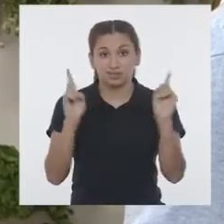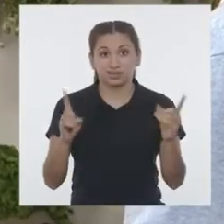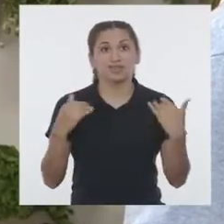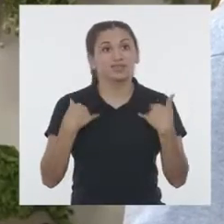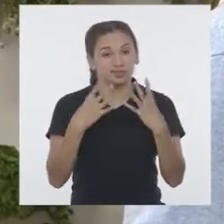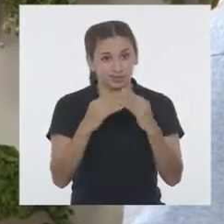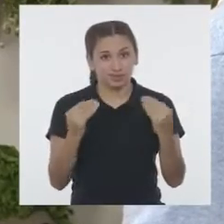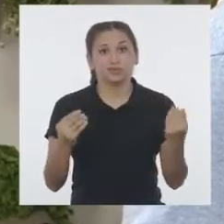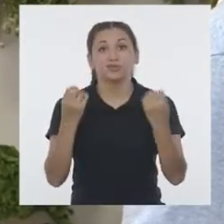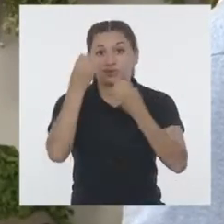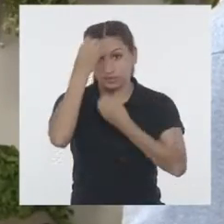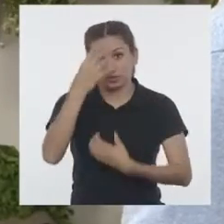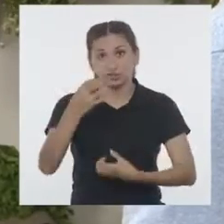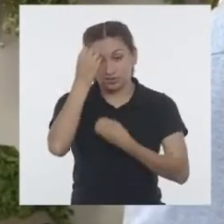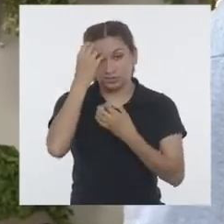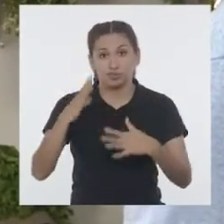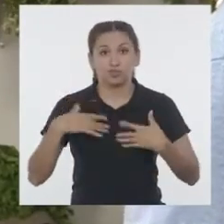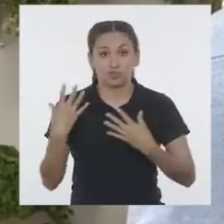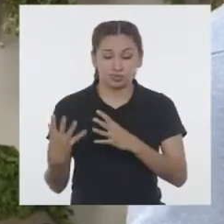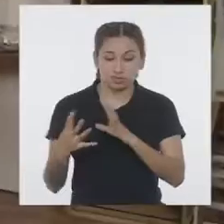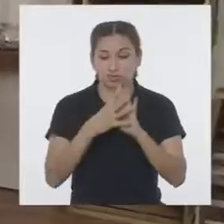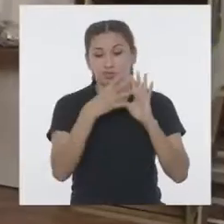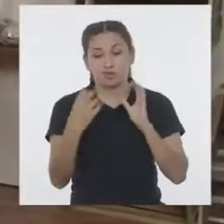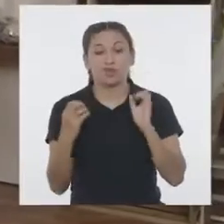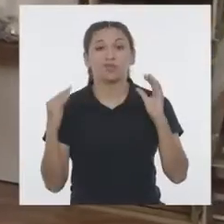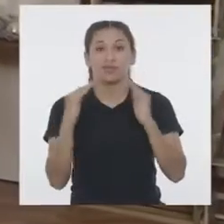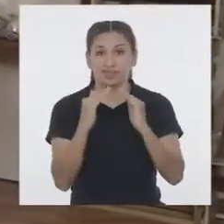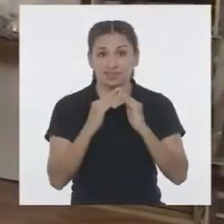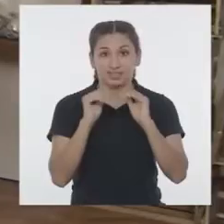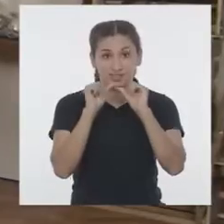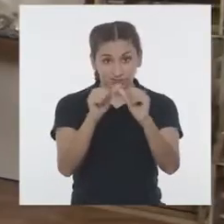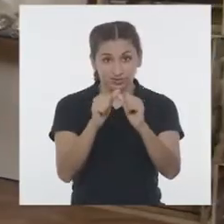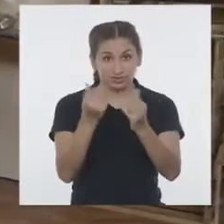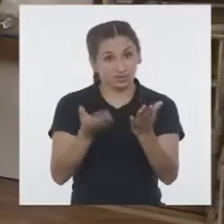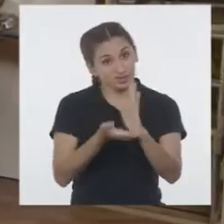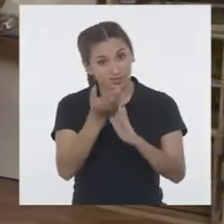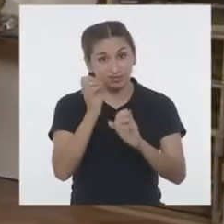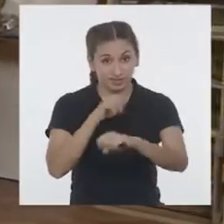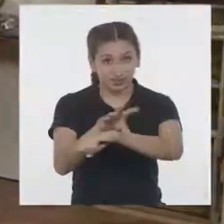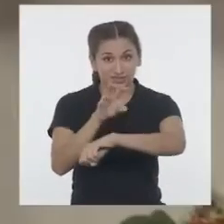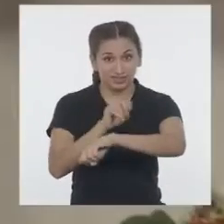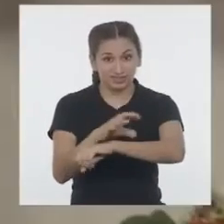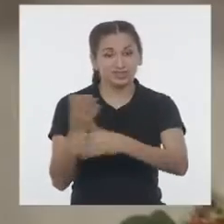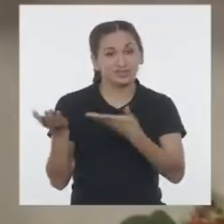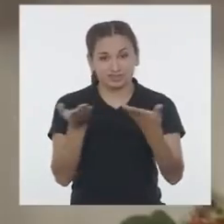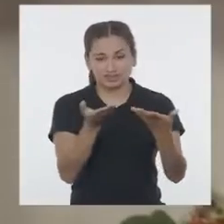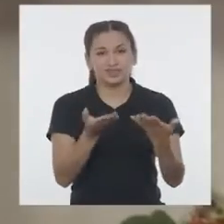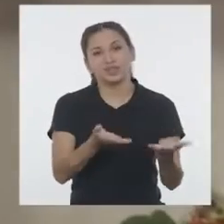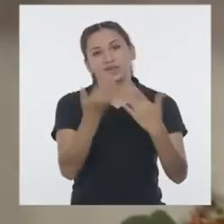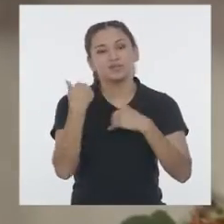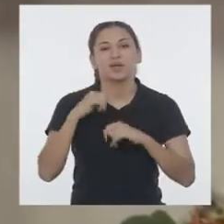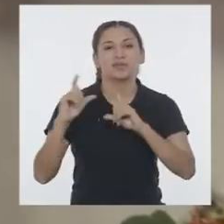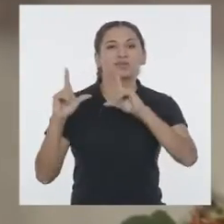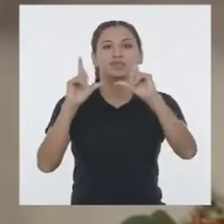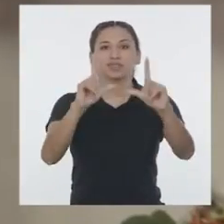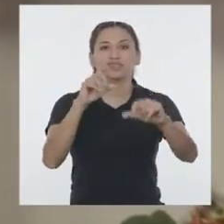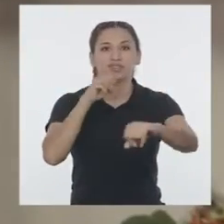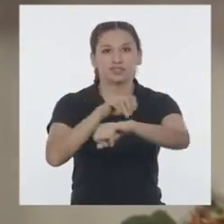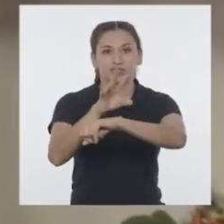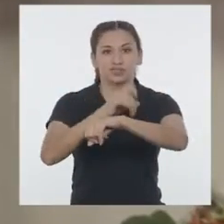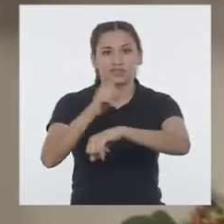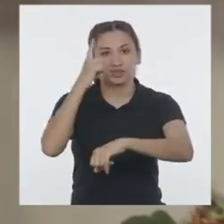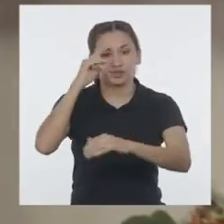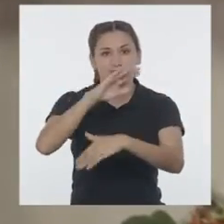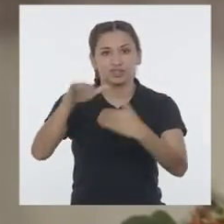tenemos mucha información que podemos aplicar en casa. ¿Qué te parece si seguimos con más consejos? Vamos con el